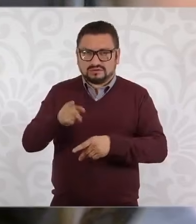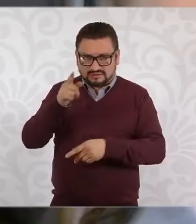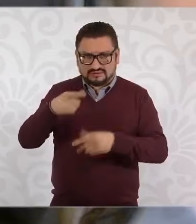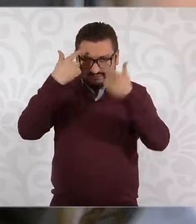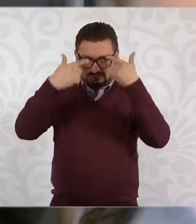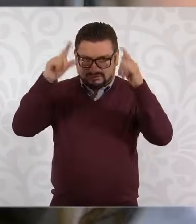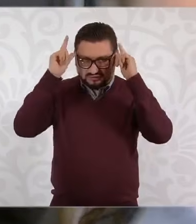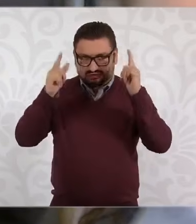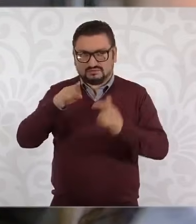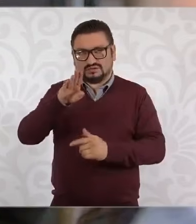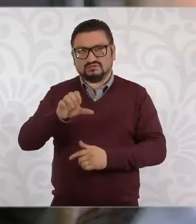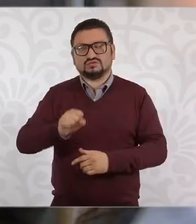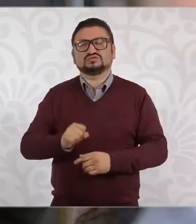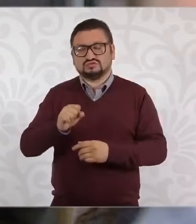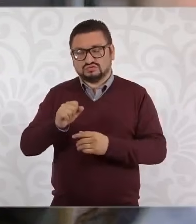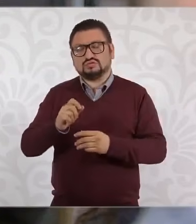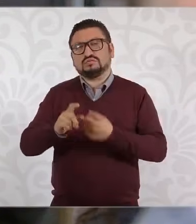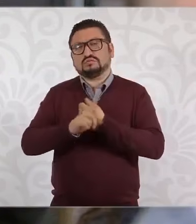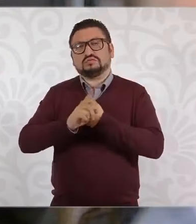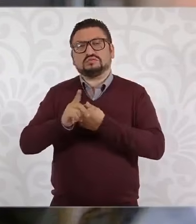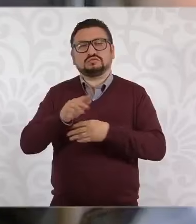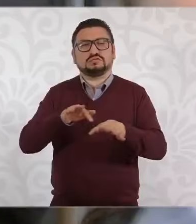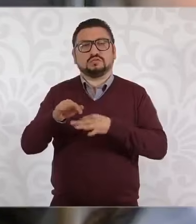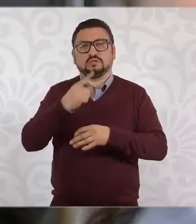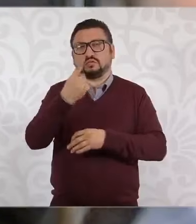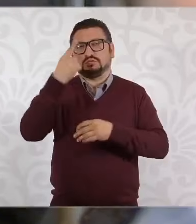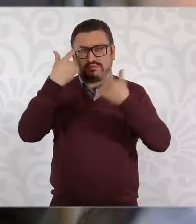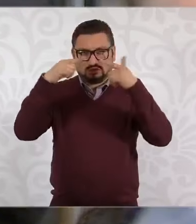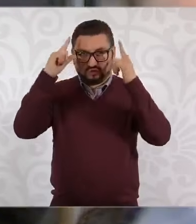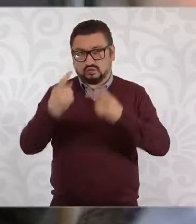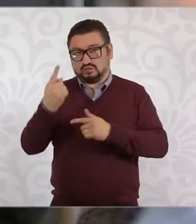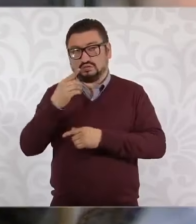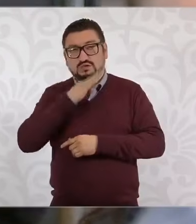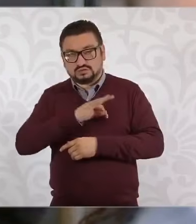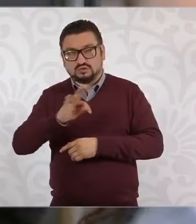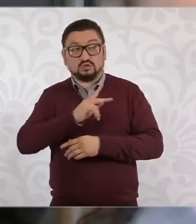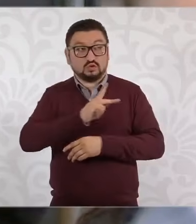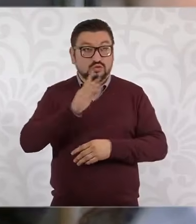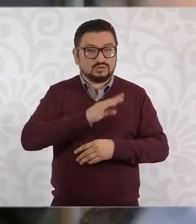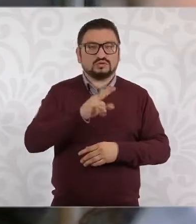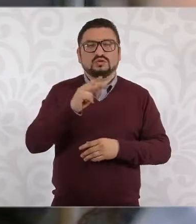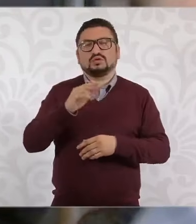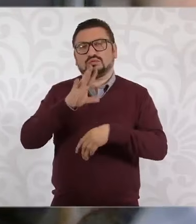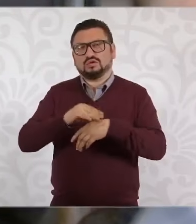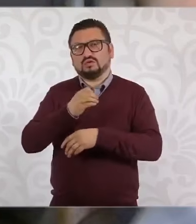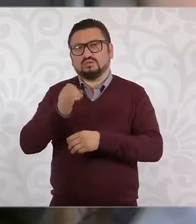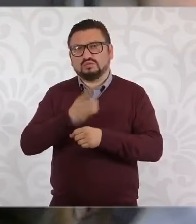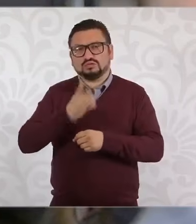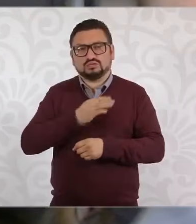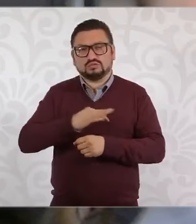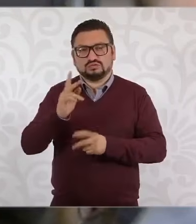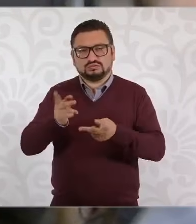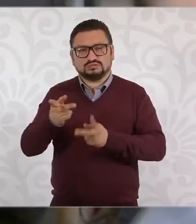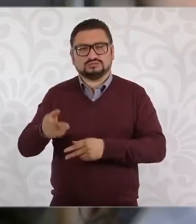Baja California Sur, pero no por una persona, por un marino van a tener la culpa todos, ¿no? Entonces, que nos den esa oportunidad de